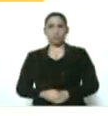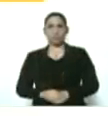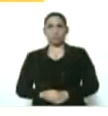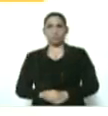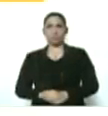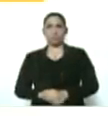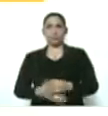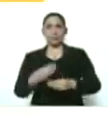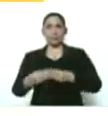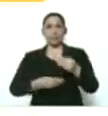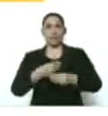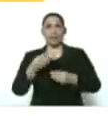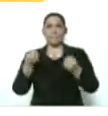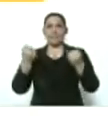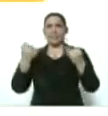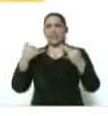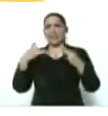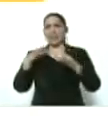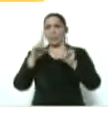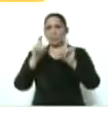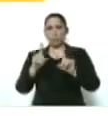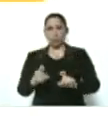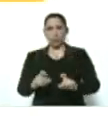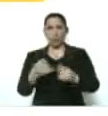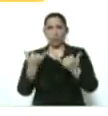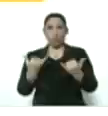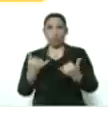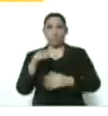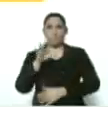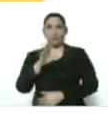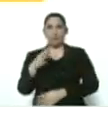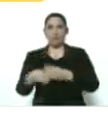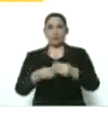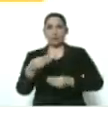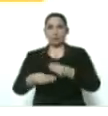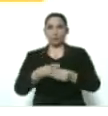Se están haciendo miles de pruebas a esta hora en el país, miles, miles.